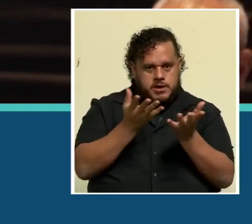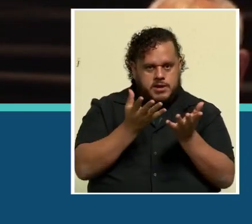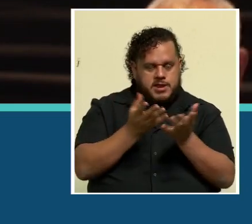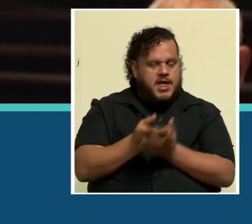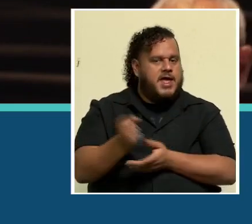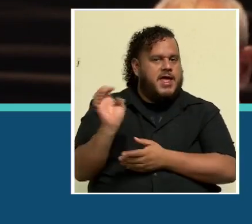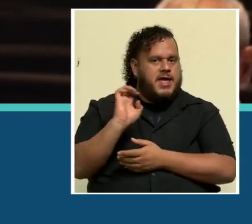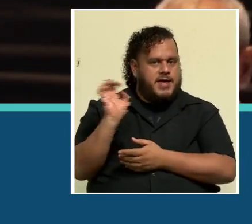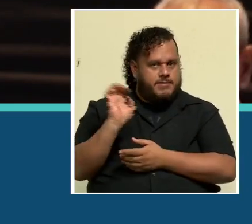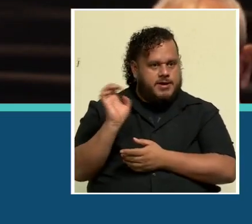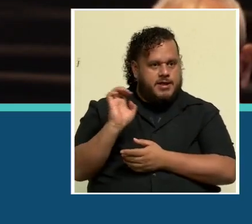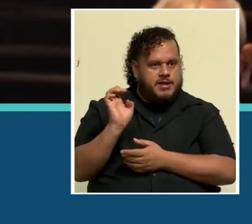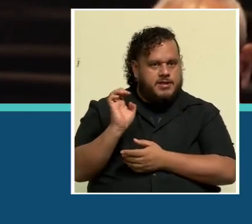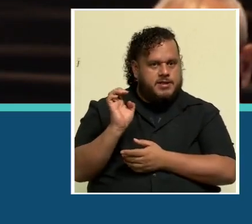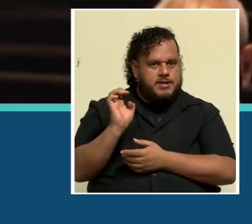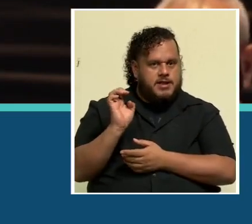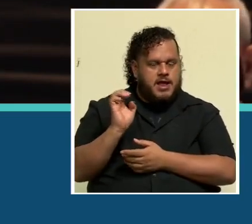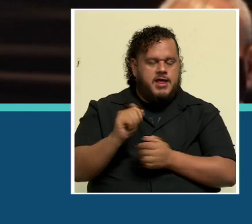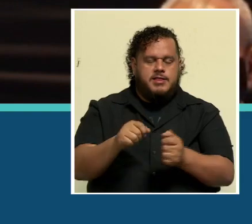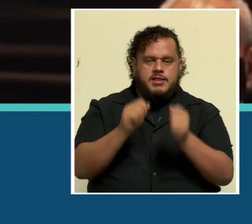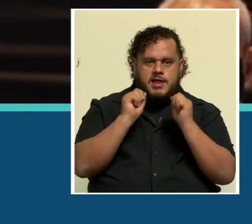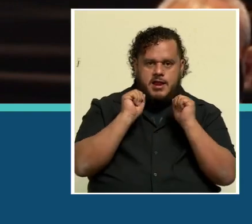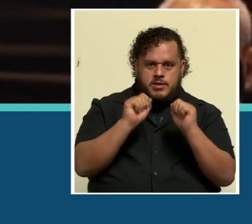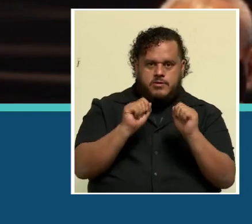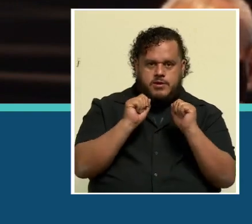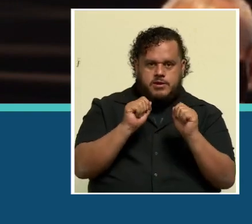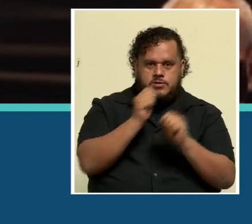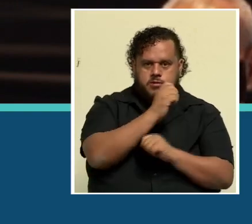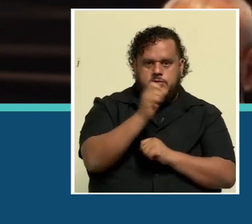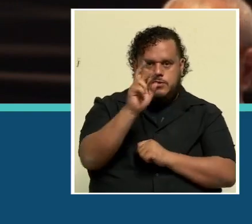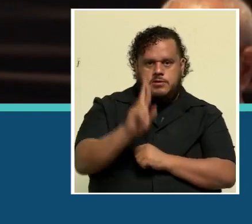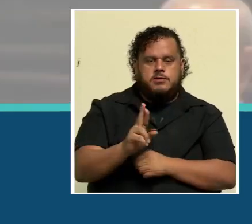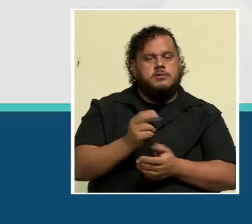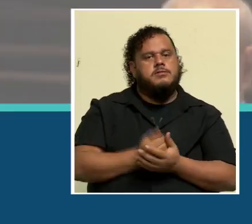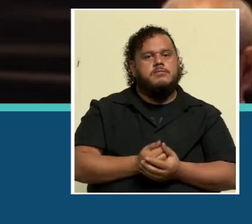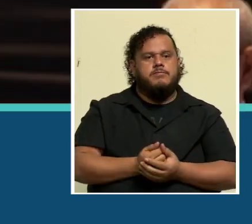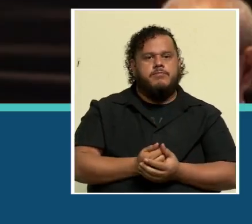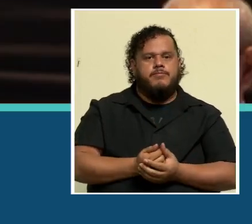de emergencia de la educación costarricense.